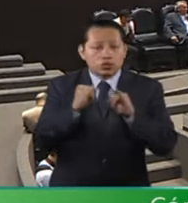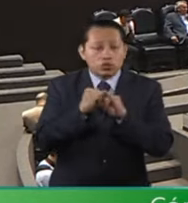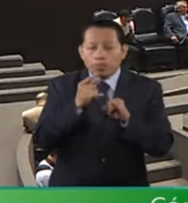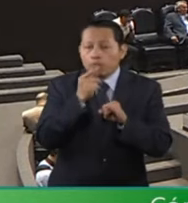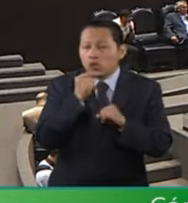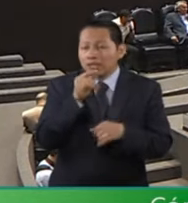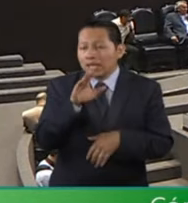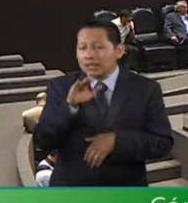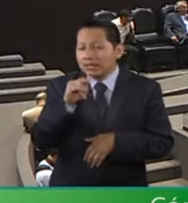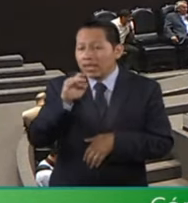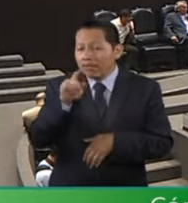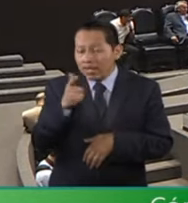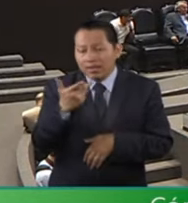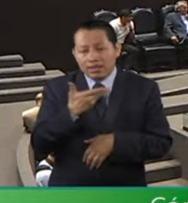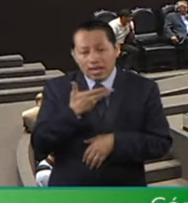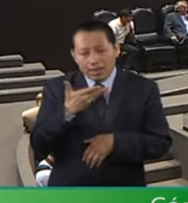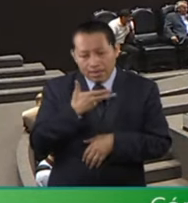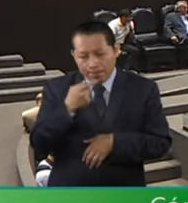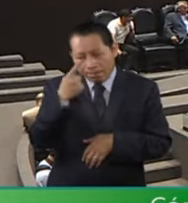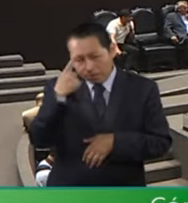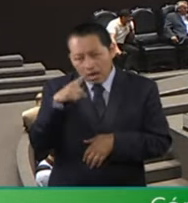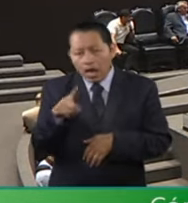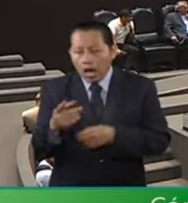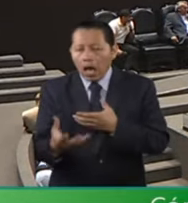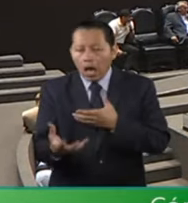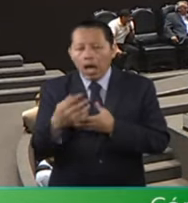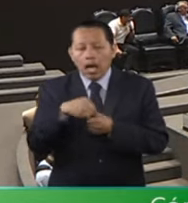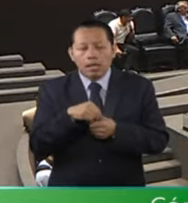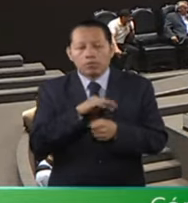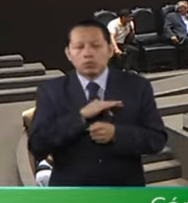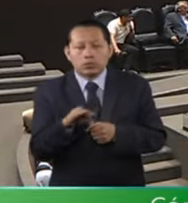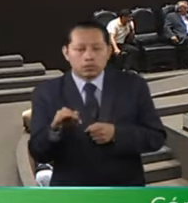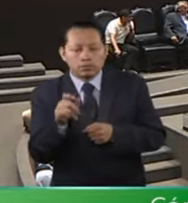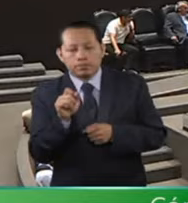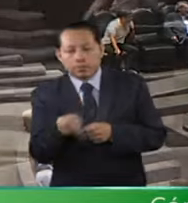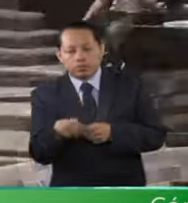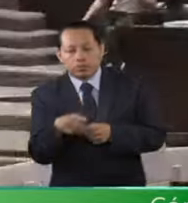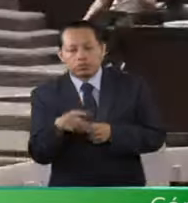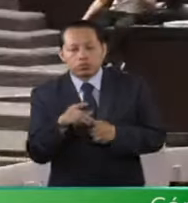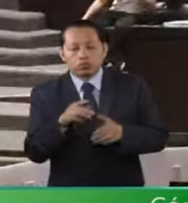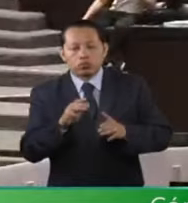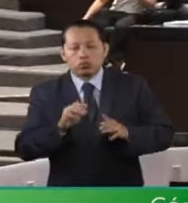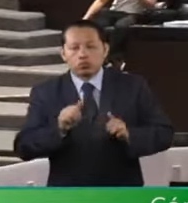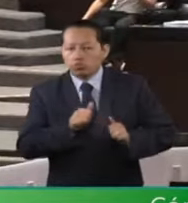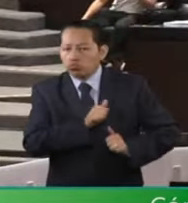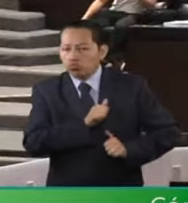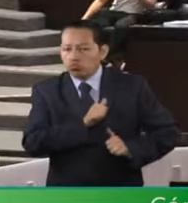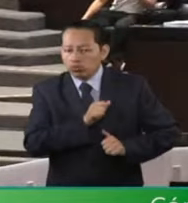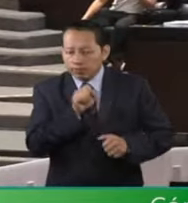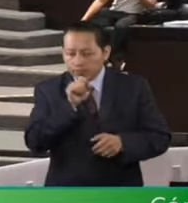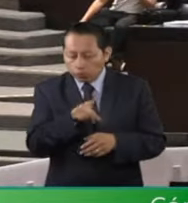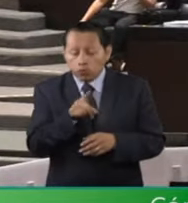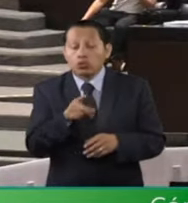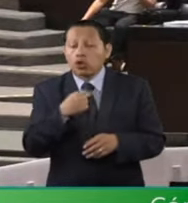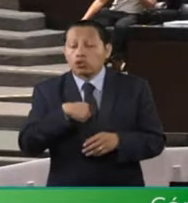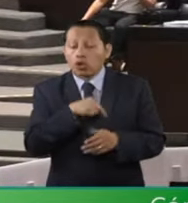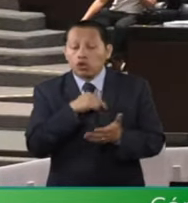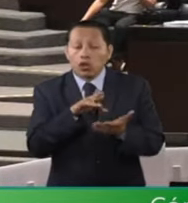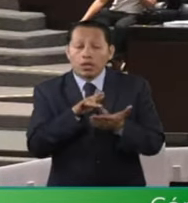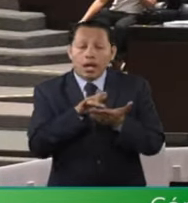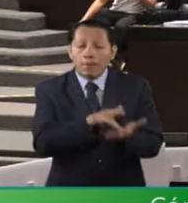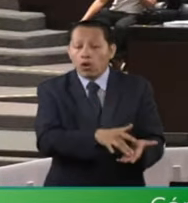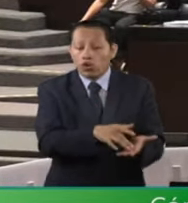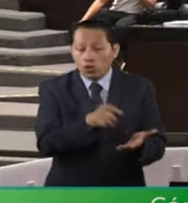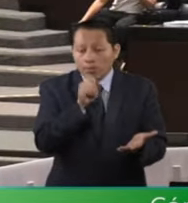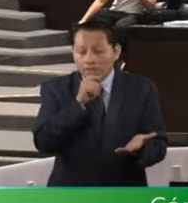policial civil que teníamos para volverla parte de su maquinaria bélica. No acompañaremos como cheque en blanco